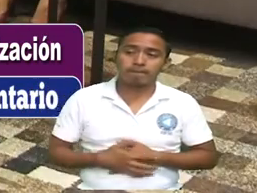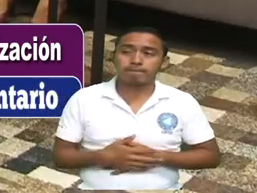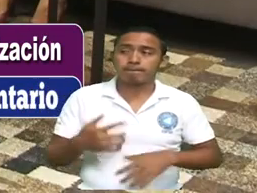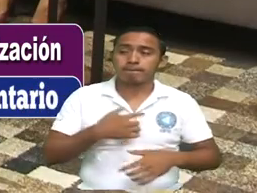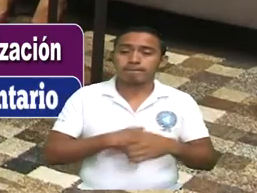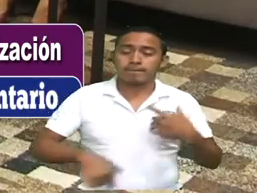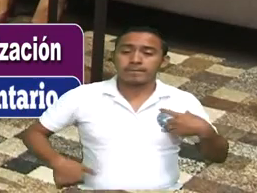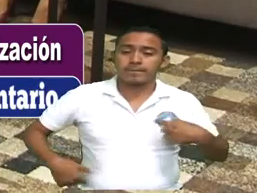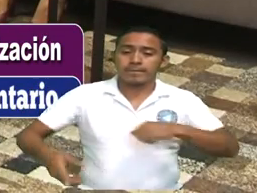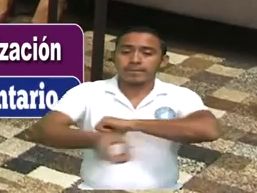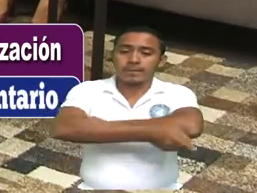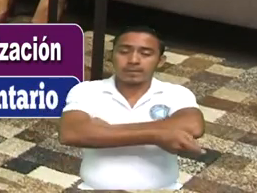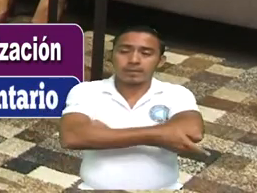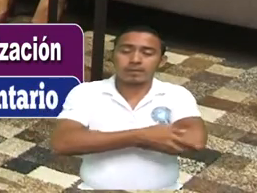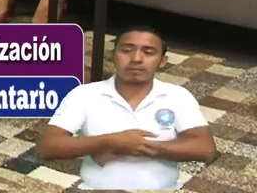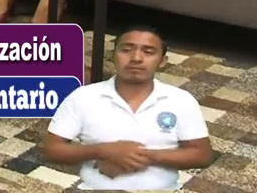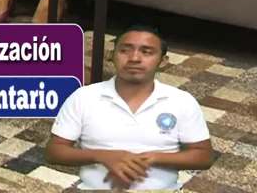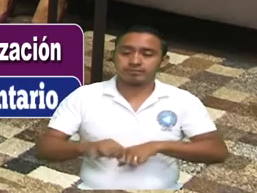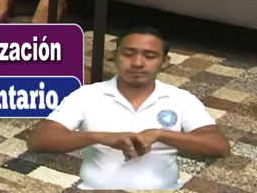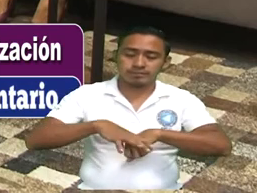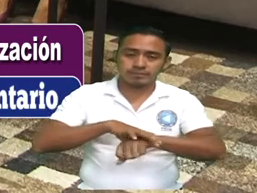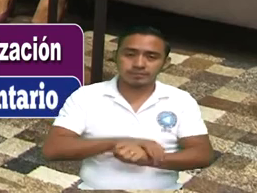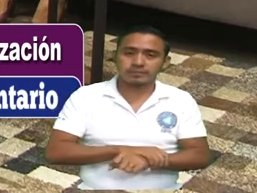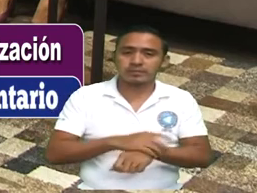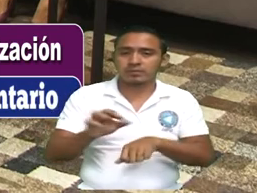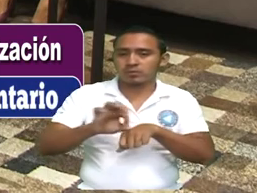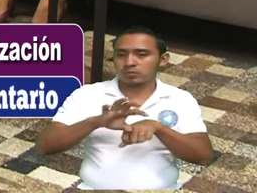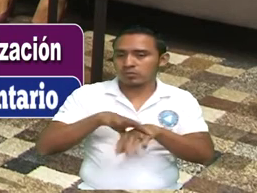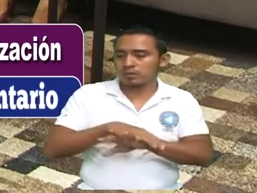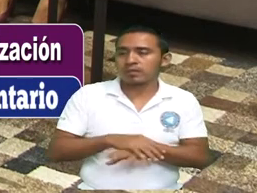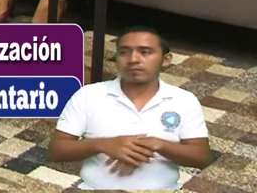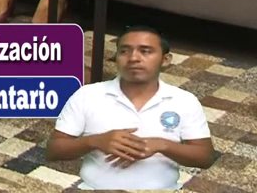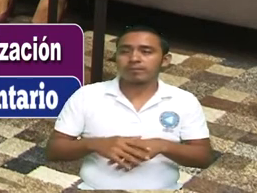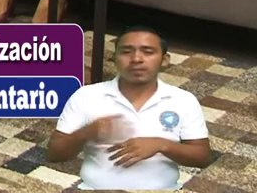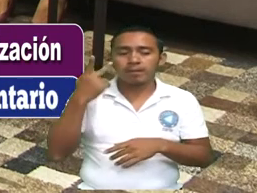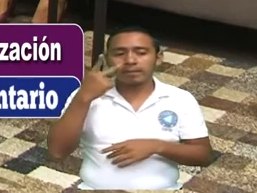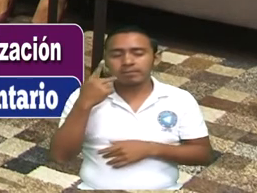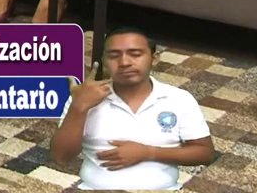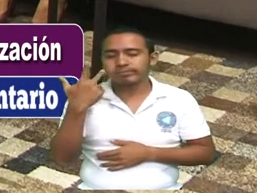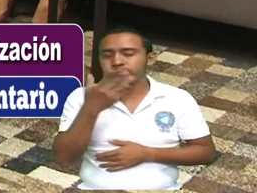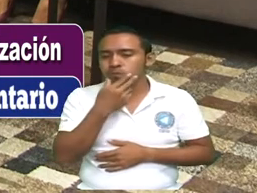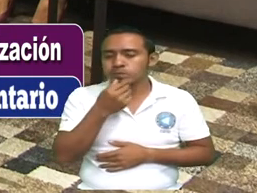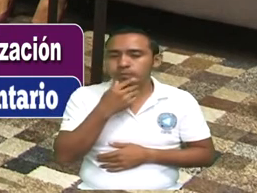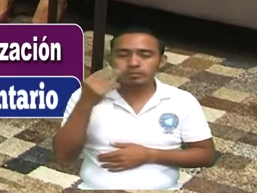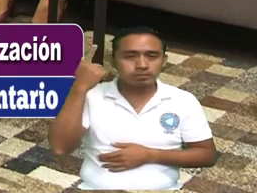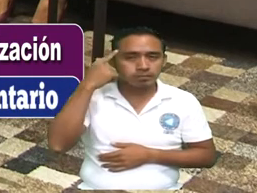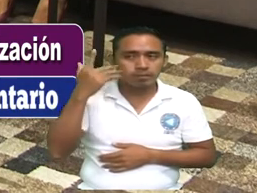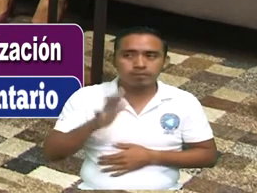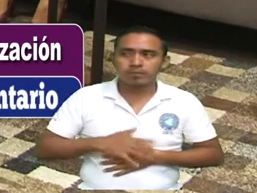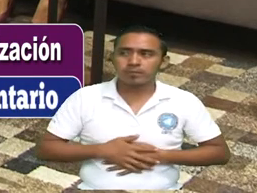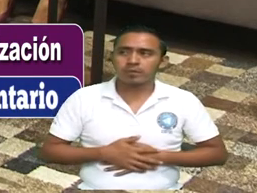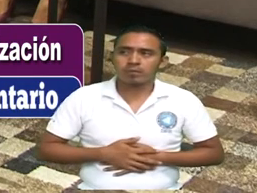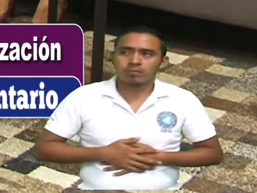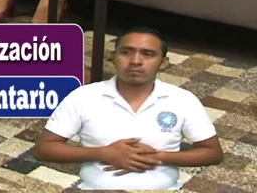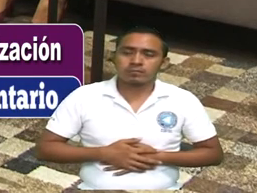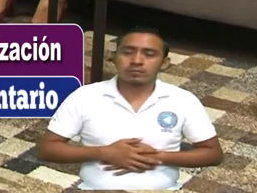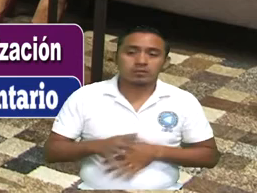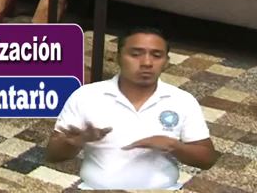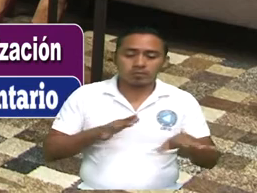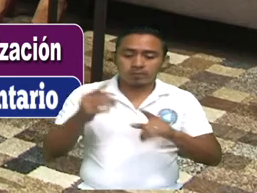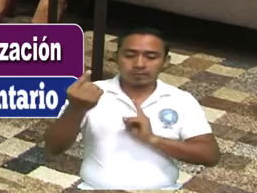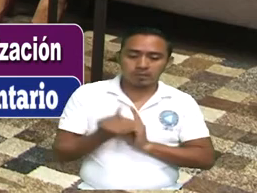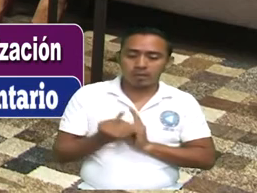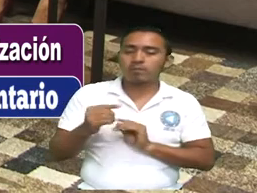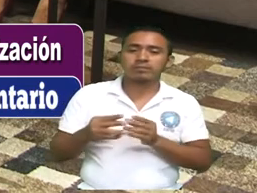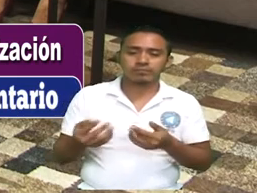presidente Daniel y la compañera Rosario, que siempre están pensando y viendo más allá, bueno, entonces no pueden venir hasta